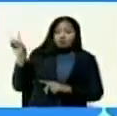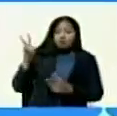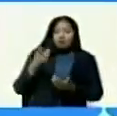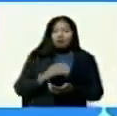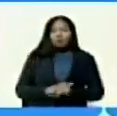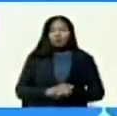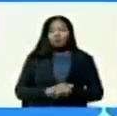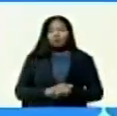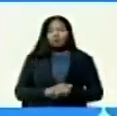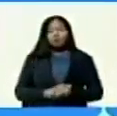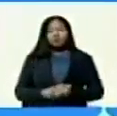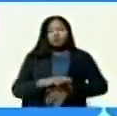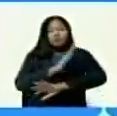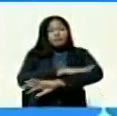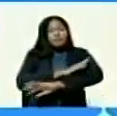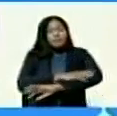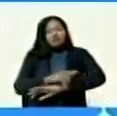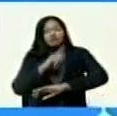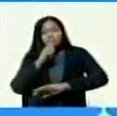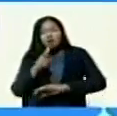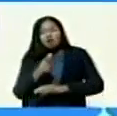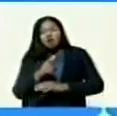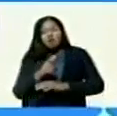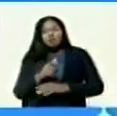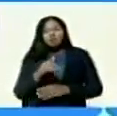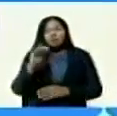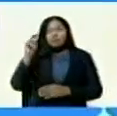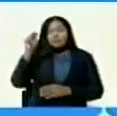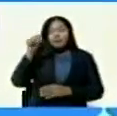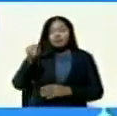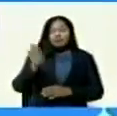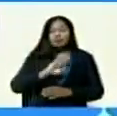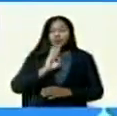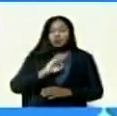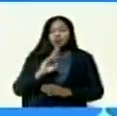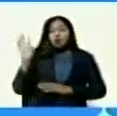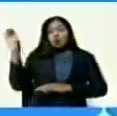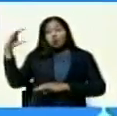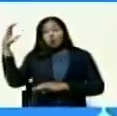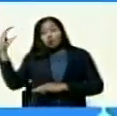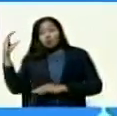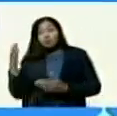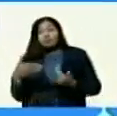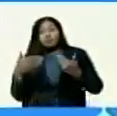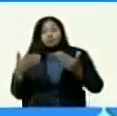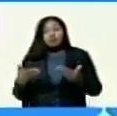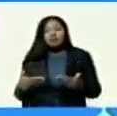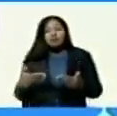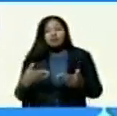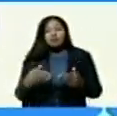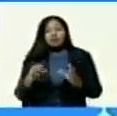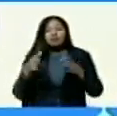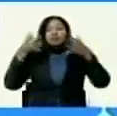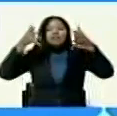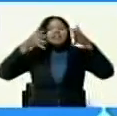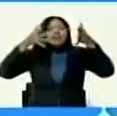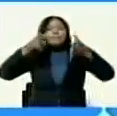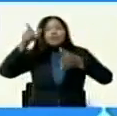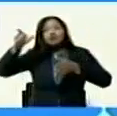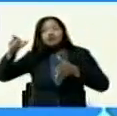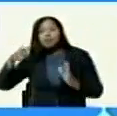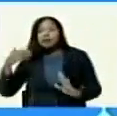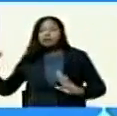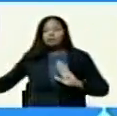La conducta de Iván Duque desde Colombia, donde entrenan sicarios para asesinar